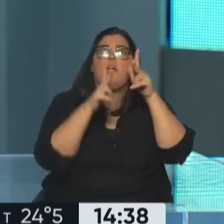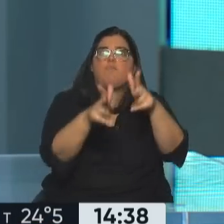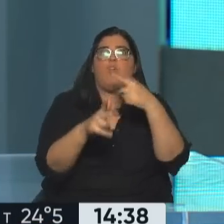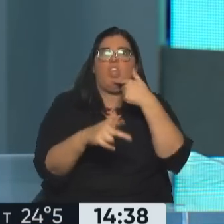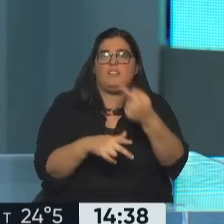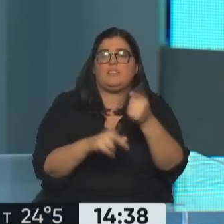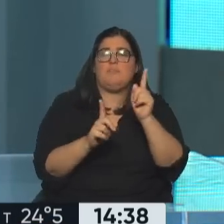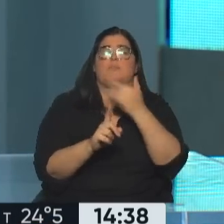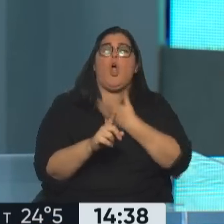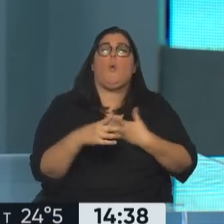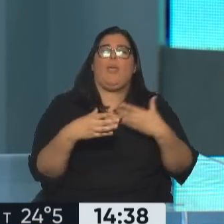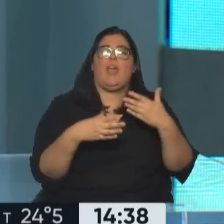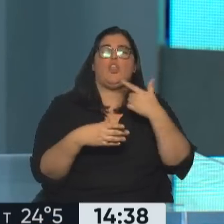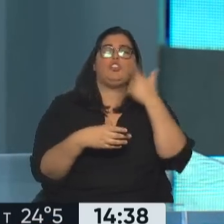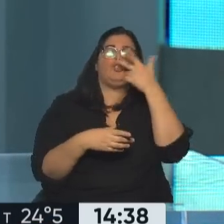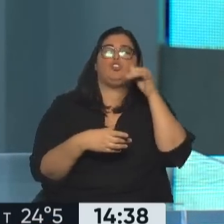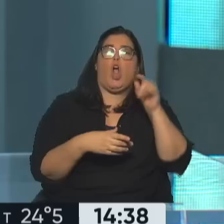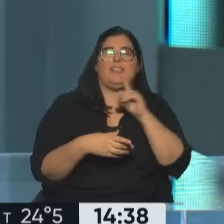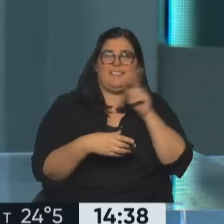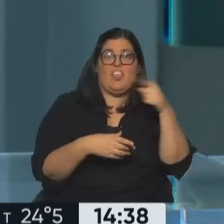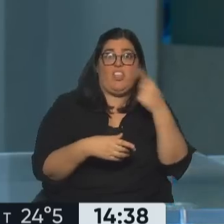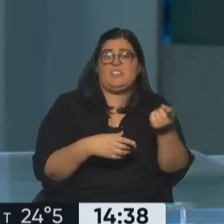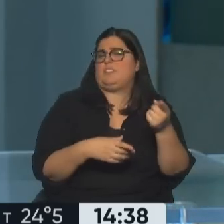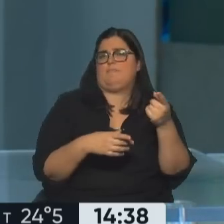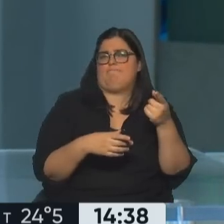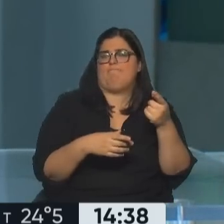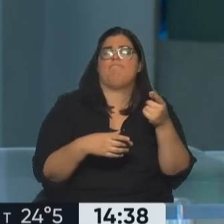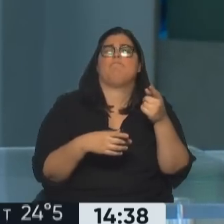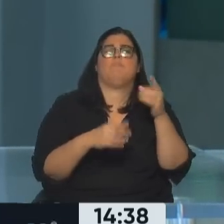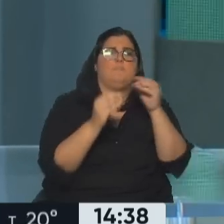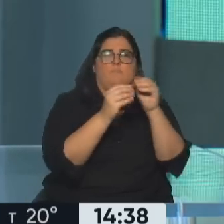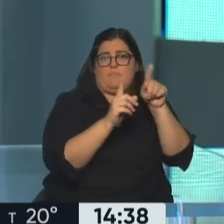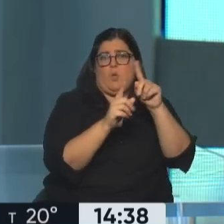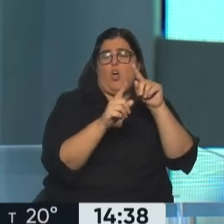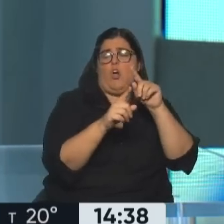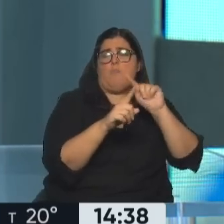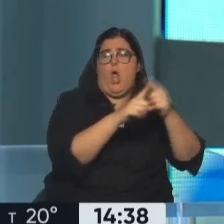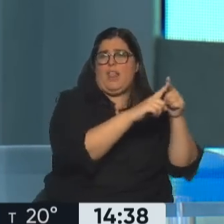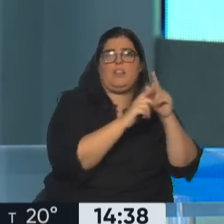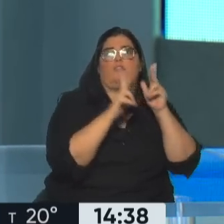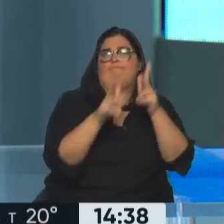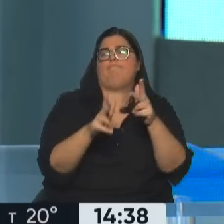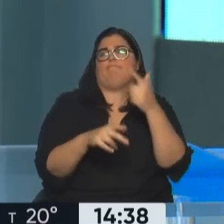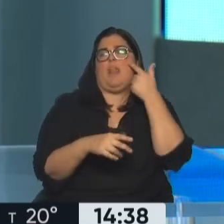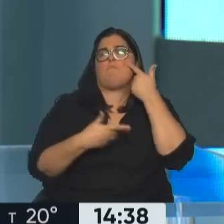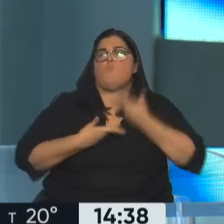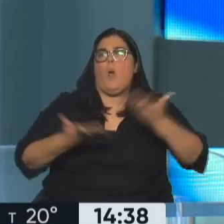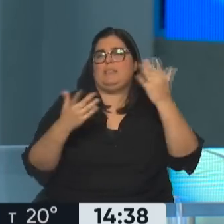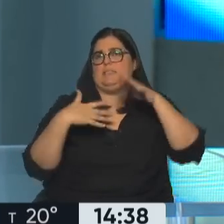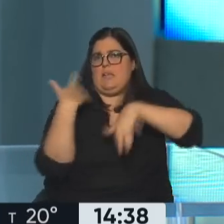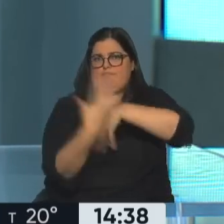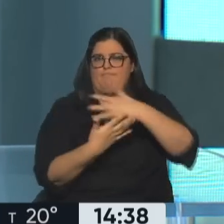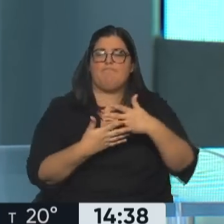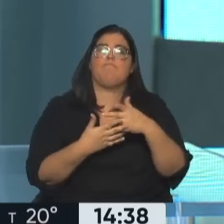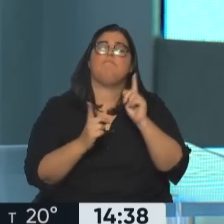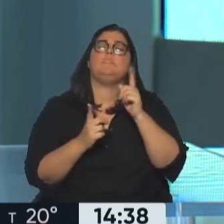de Olaf Scholz para referirse, para tener una noción de lo que está pasando en materia energética. Incluso Uniper, que es la principal importadora del